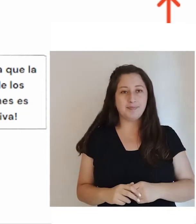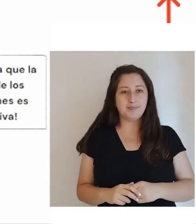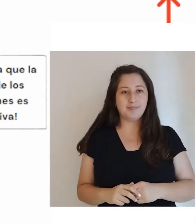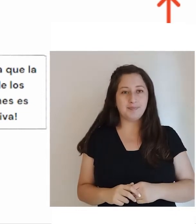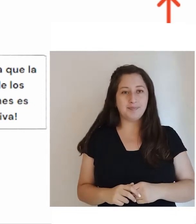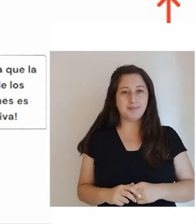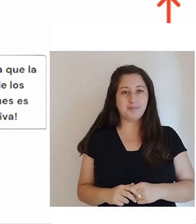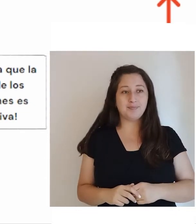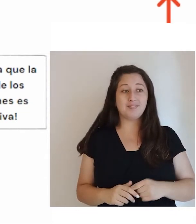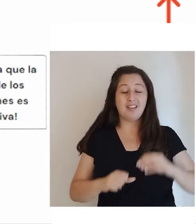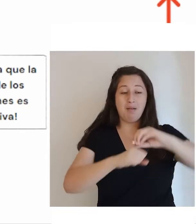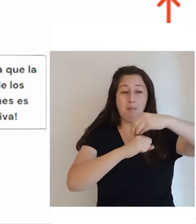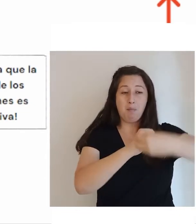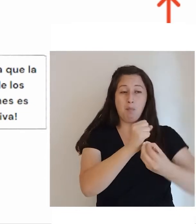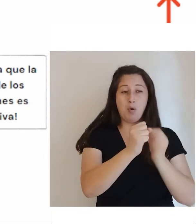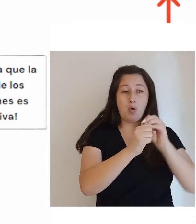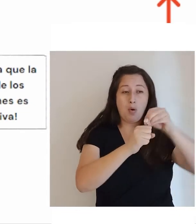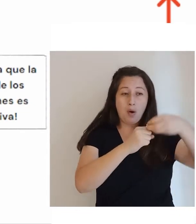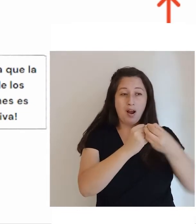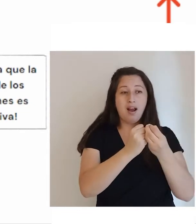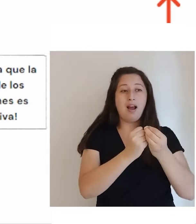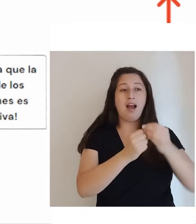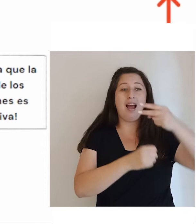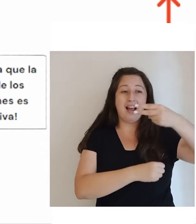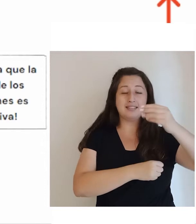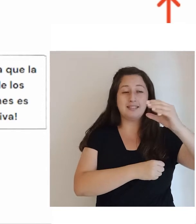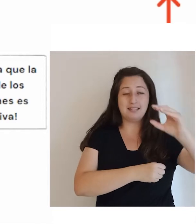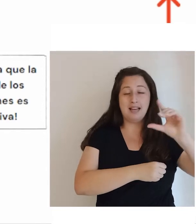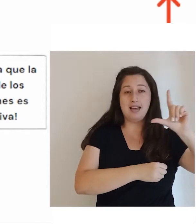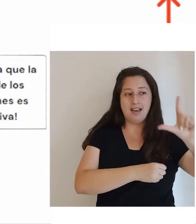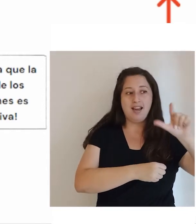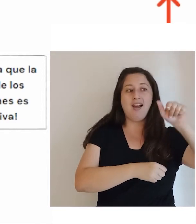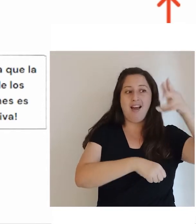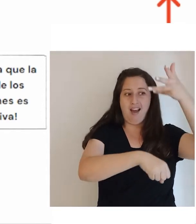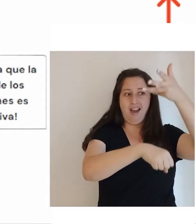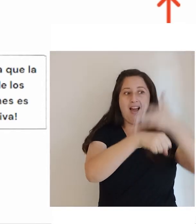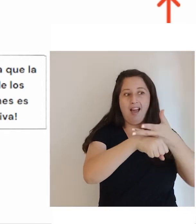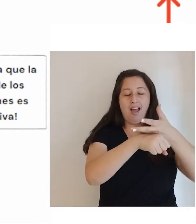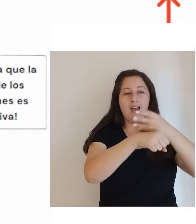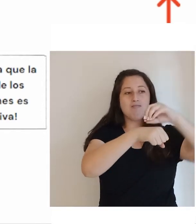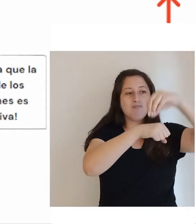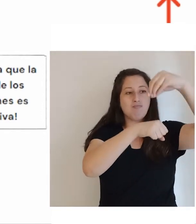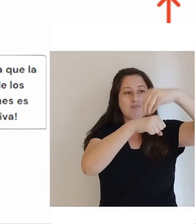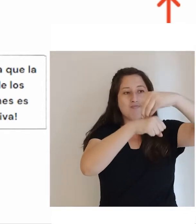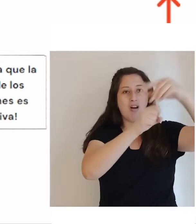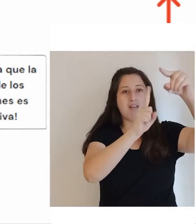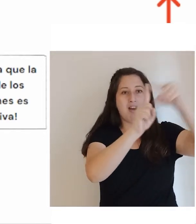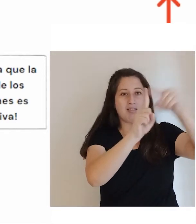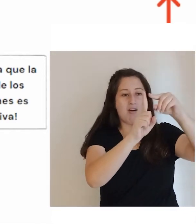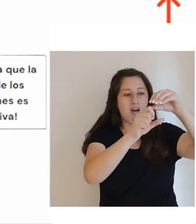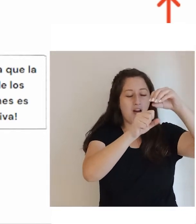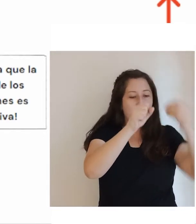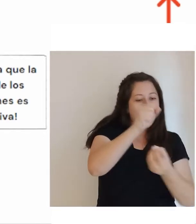positiva o negativamente, en la molécula de ácido clorhídrico se forman verdaderos